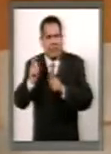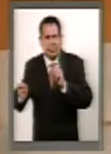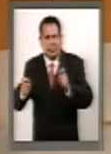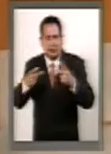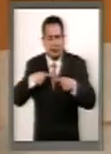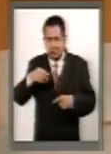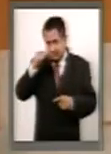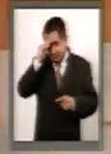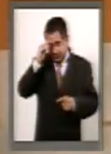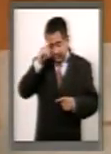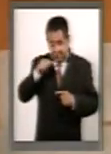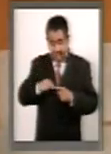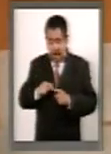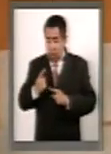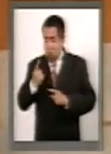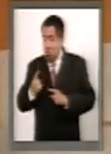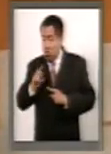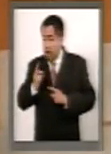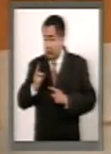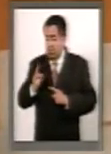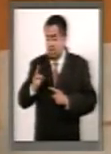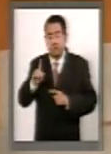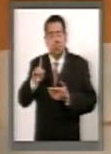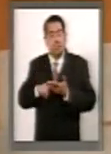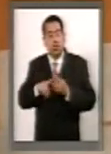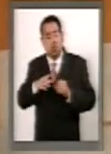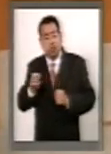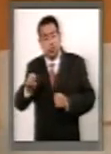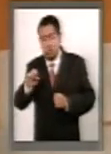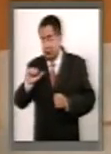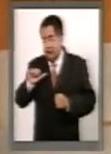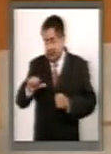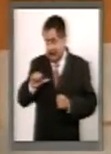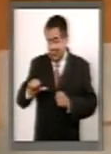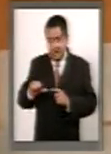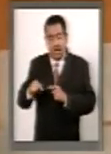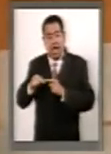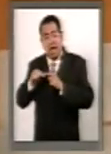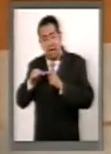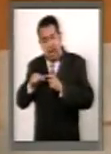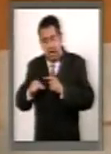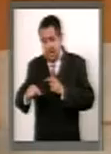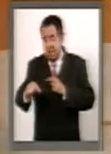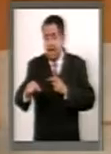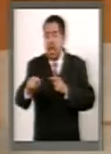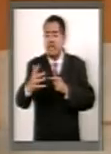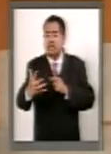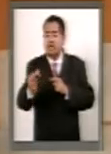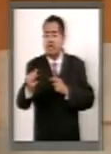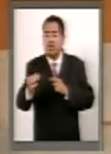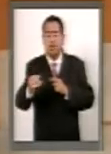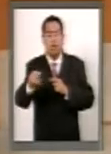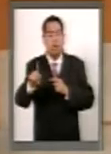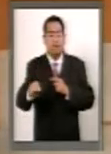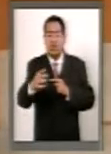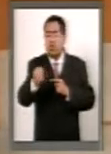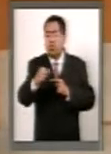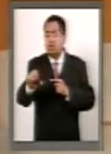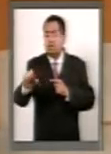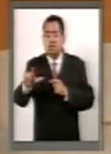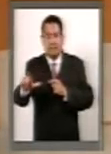entre el 1 de diciembre de 1916 y el 5 de febrero